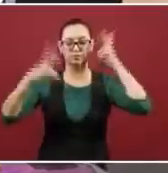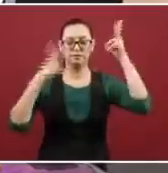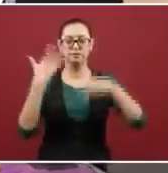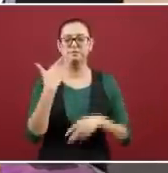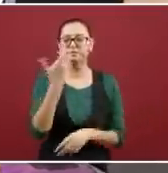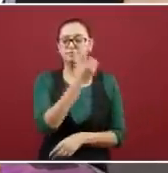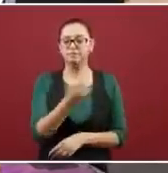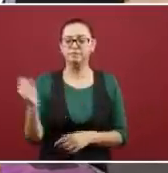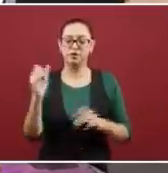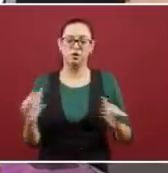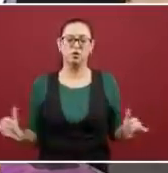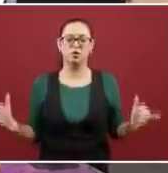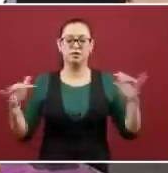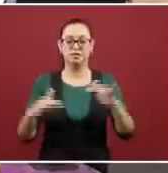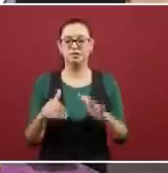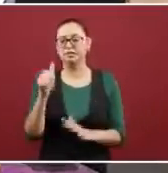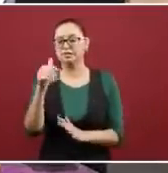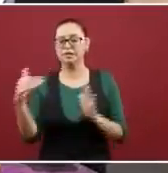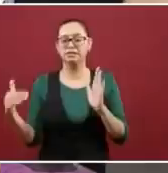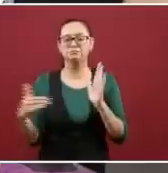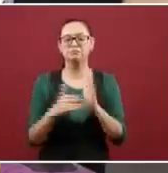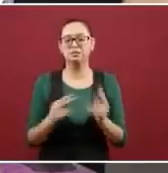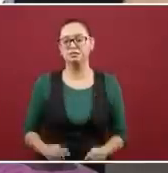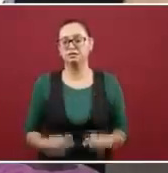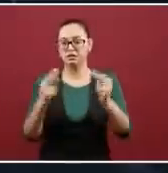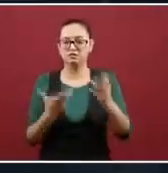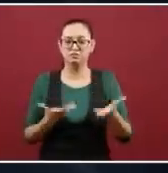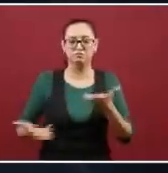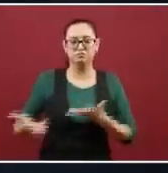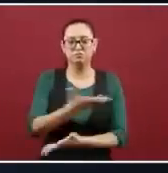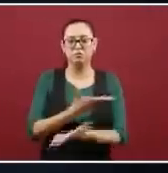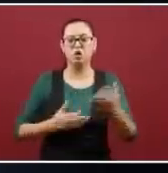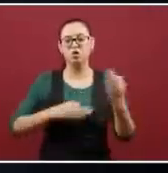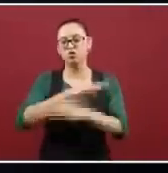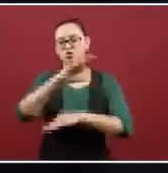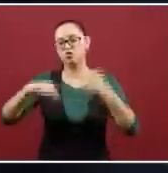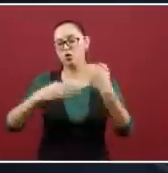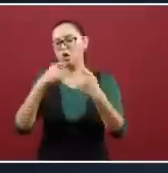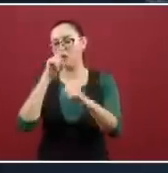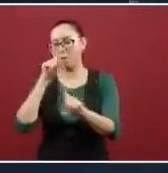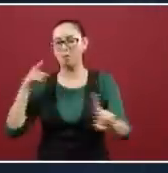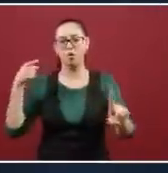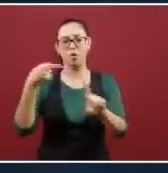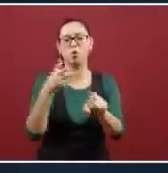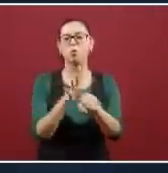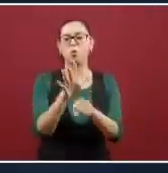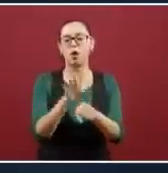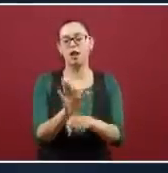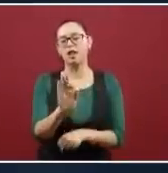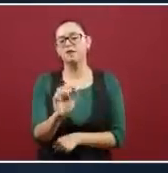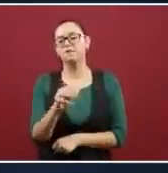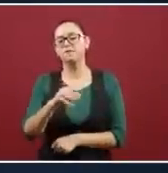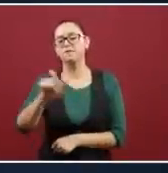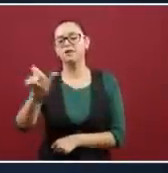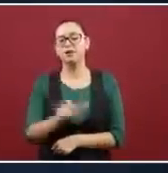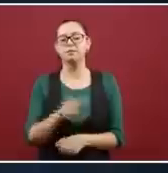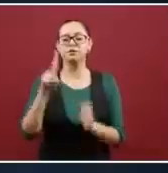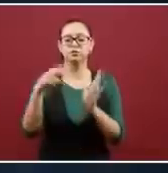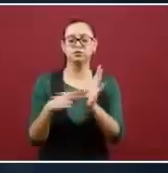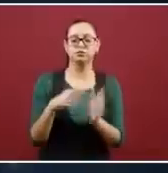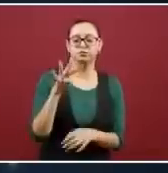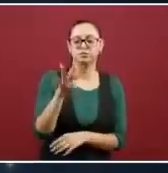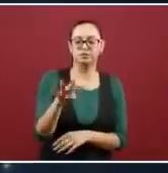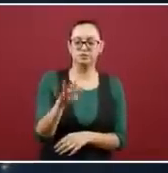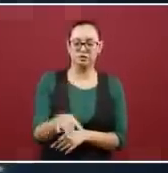logre alcanzar los 6,000 encuentros de negocios. Todo ello con el firme propósito de convertir a la FAMEX 2019 como el